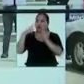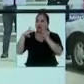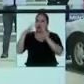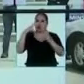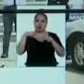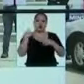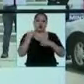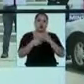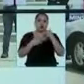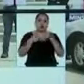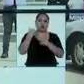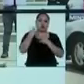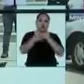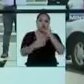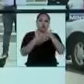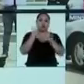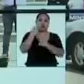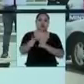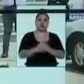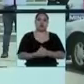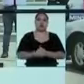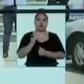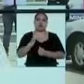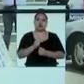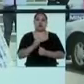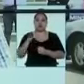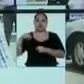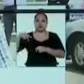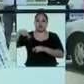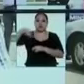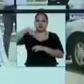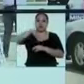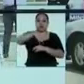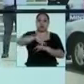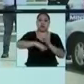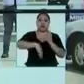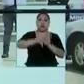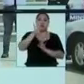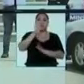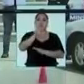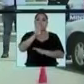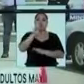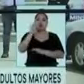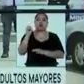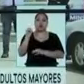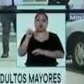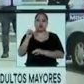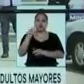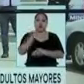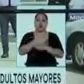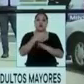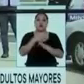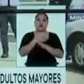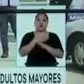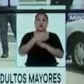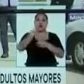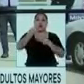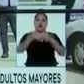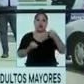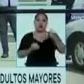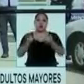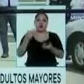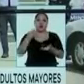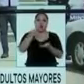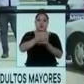al de Vizcarra. ¿Por qué cuando llegaron no tomaron la actitud que tenía el señor Ugarte antes de ser ministro? Me dijo, no